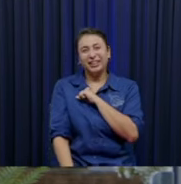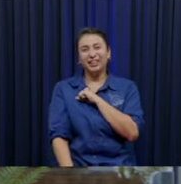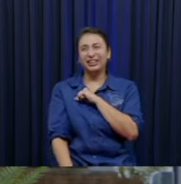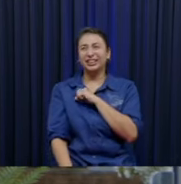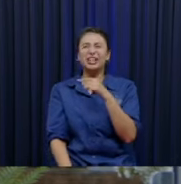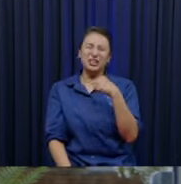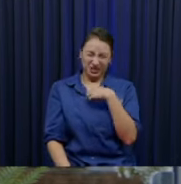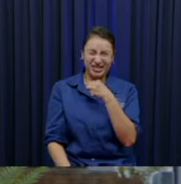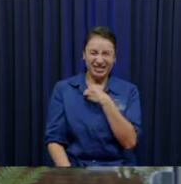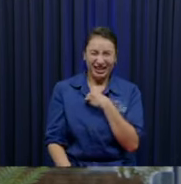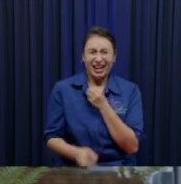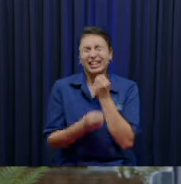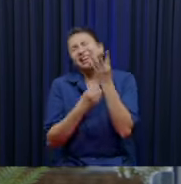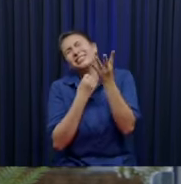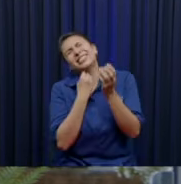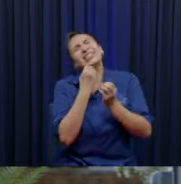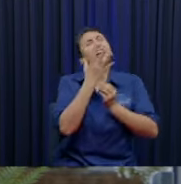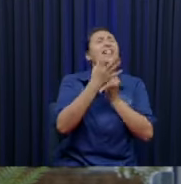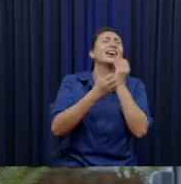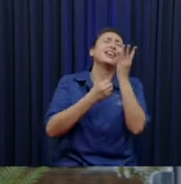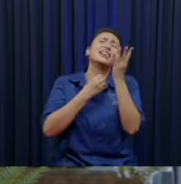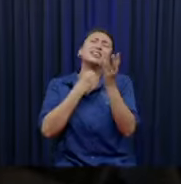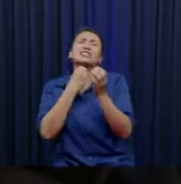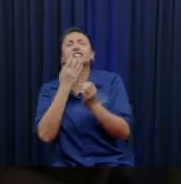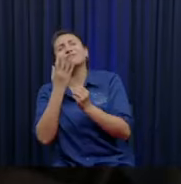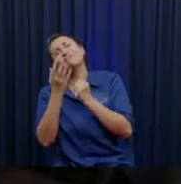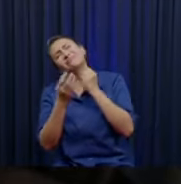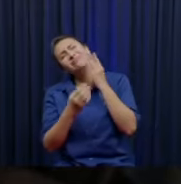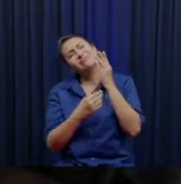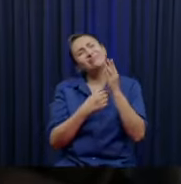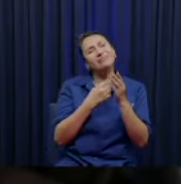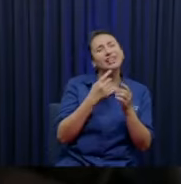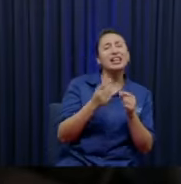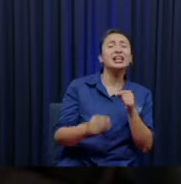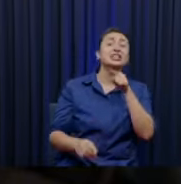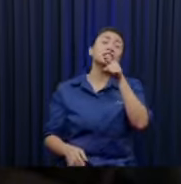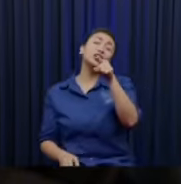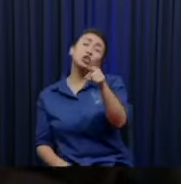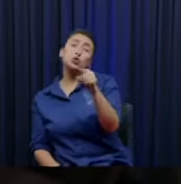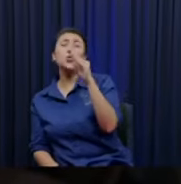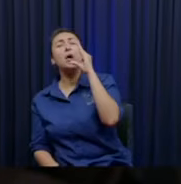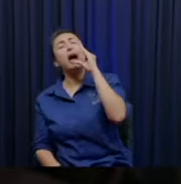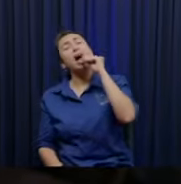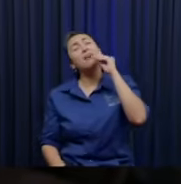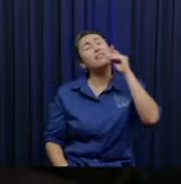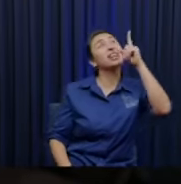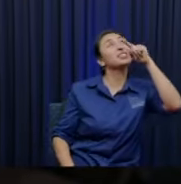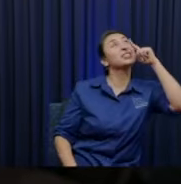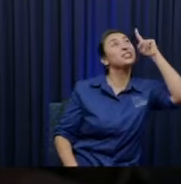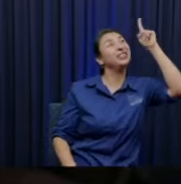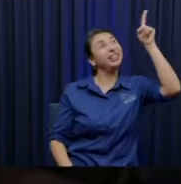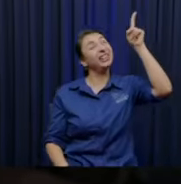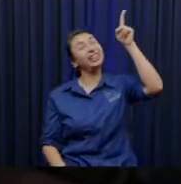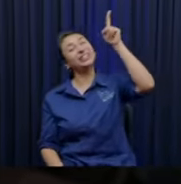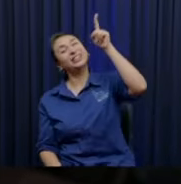himno. Si tú hablas con Dios, las cosas